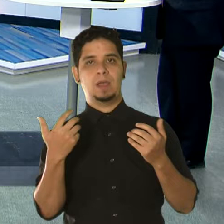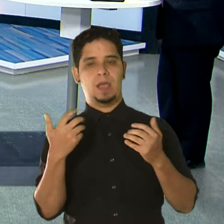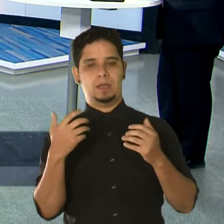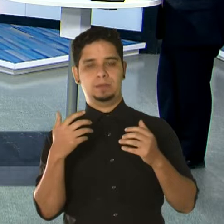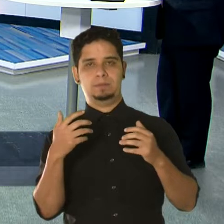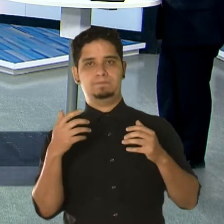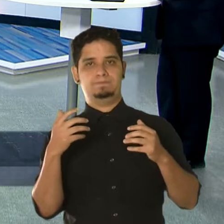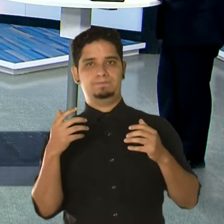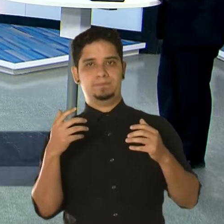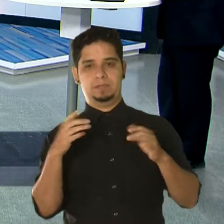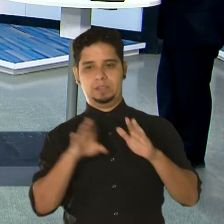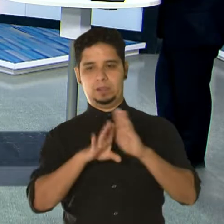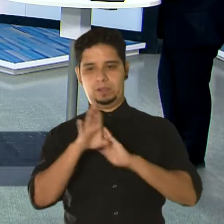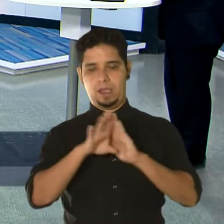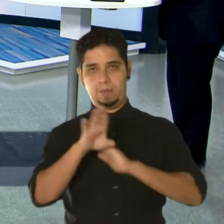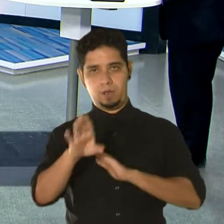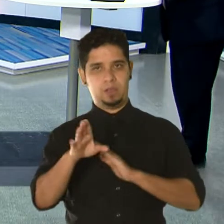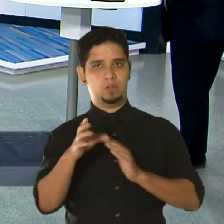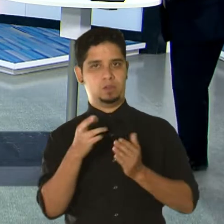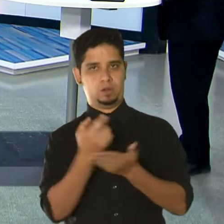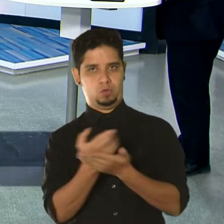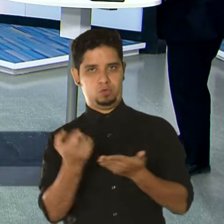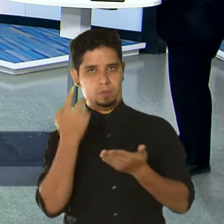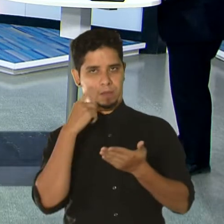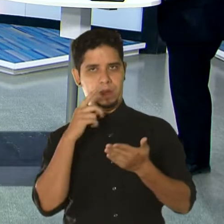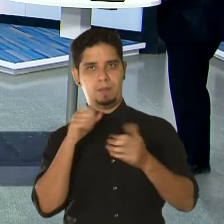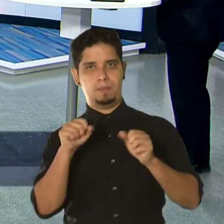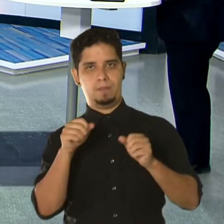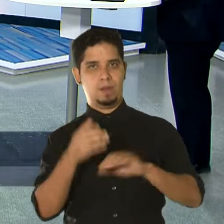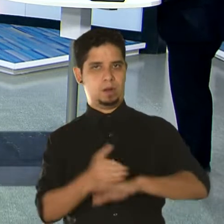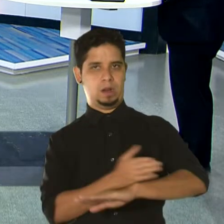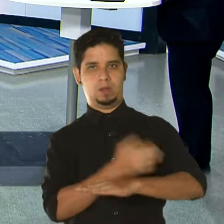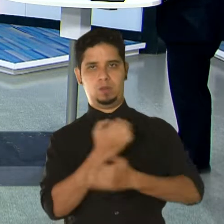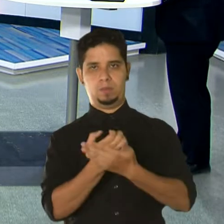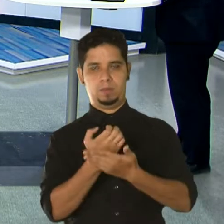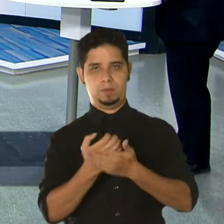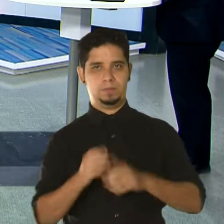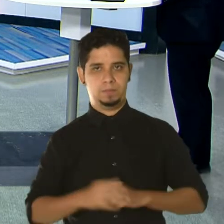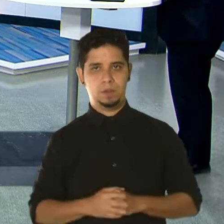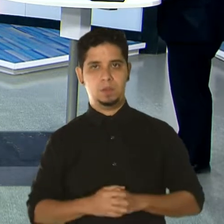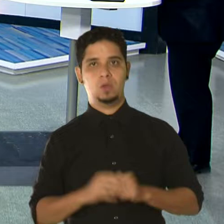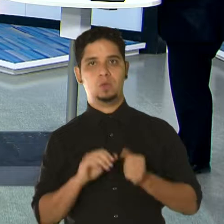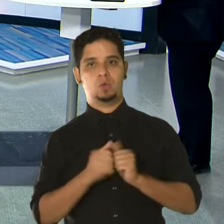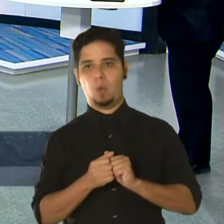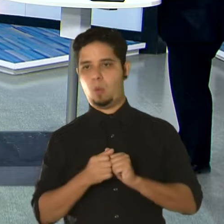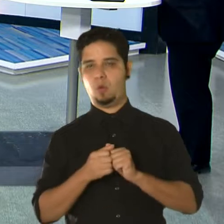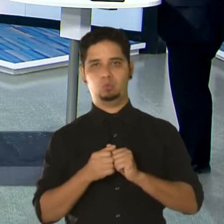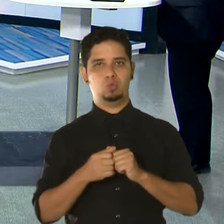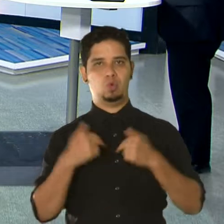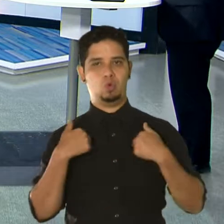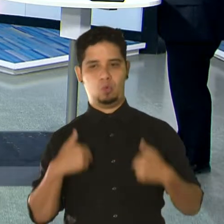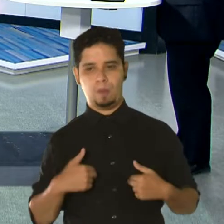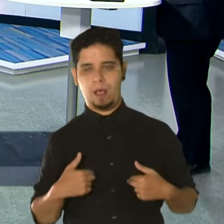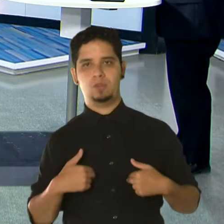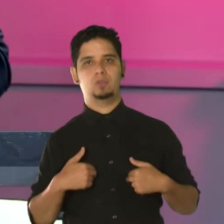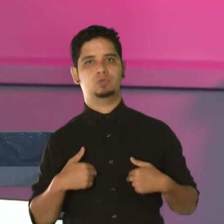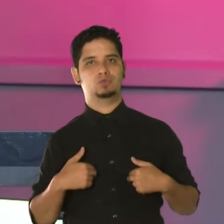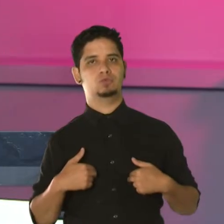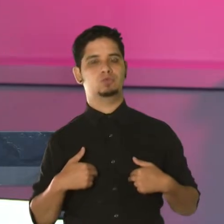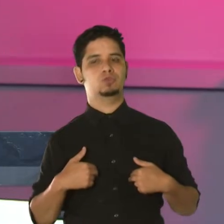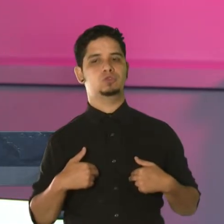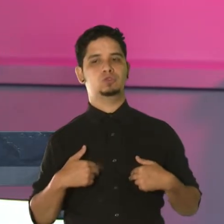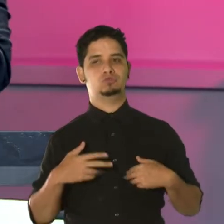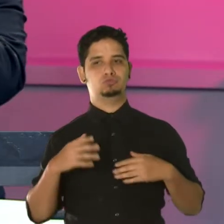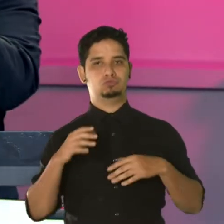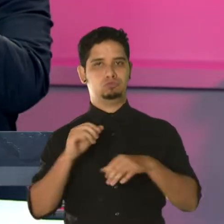adaptamos y desarrollamos esos recursos. Y muy bien dijiste, Félix, ese capital y talento humano es crítico. Voy a